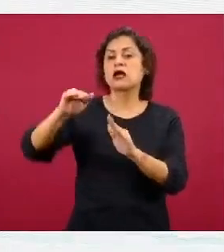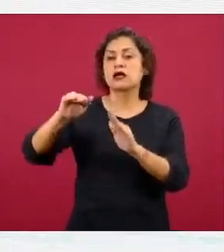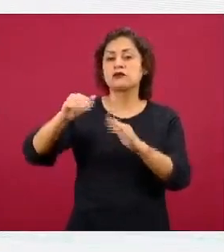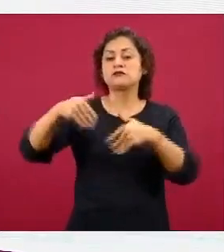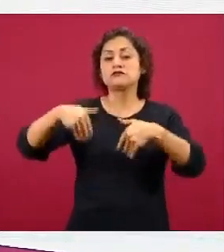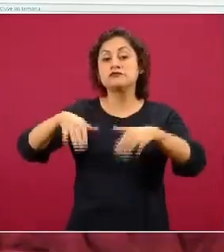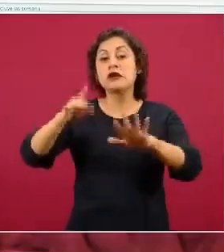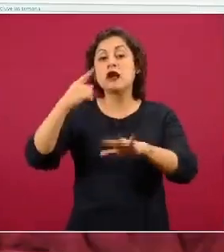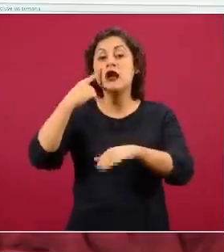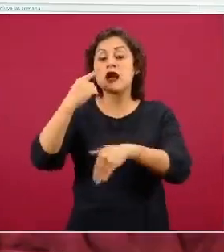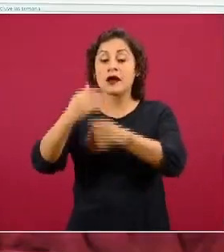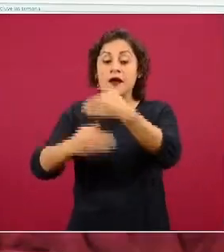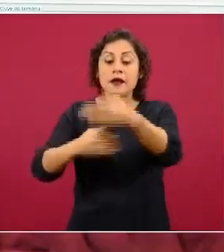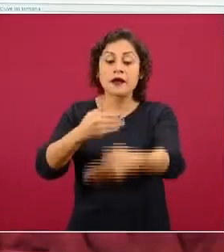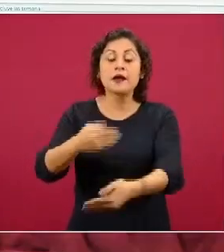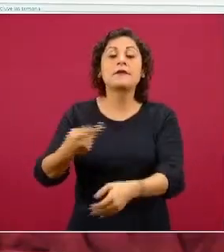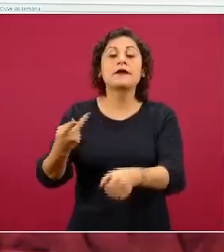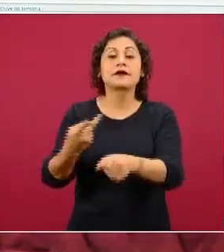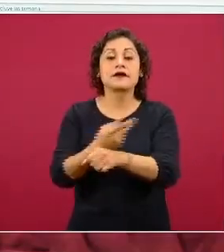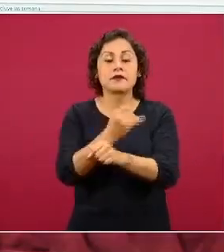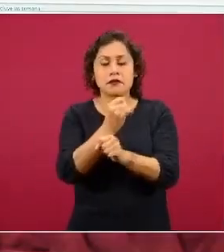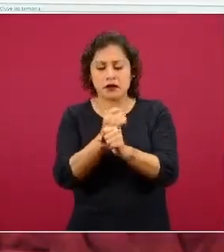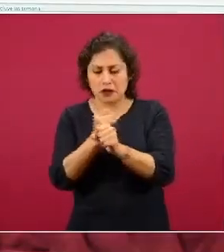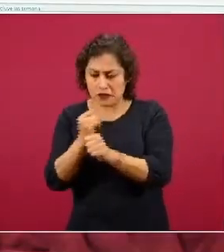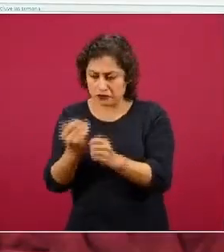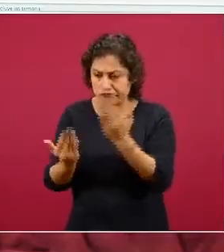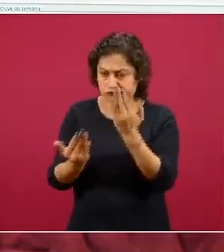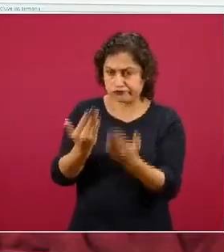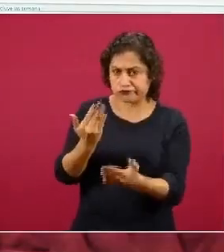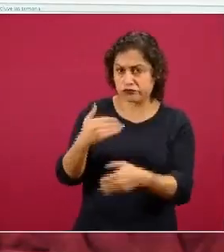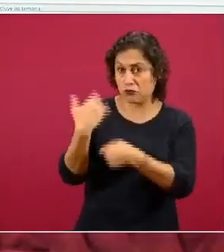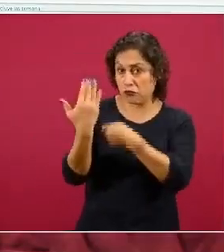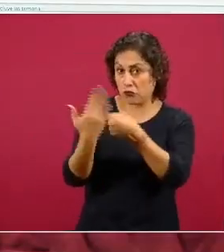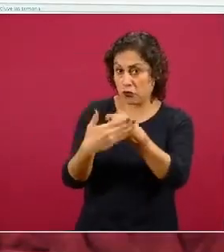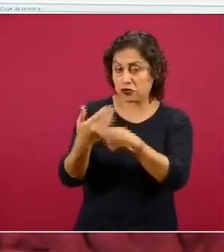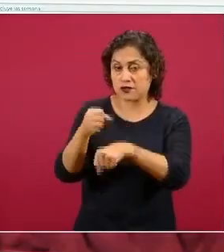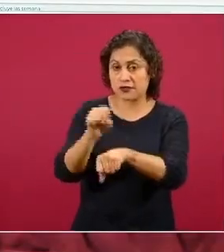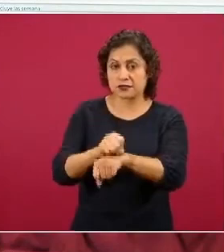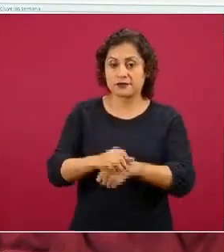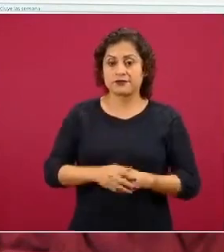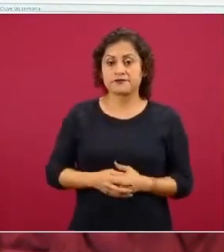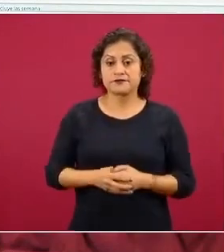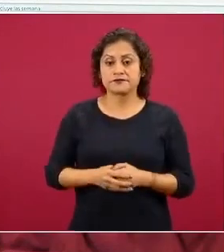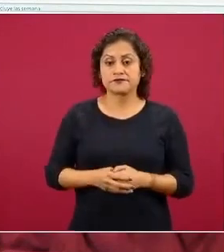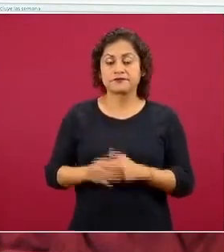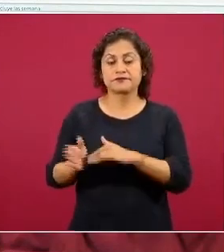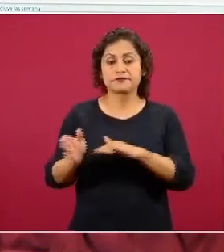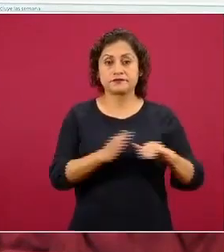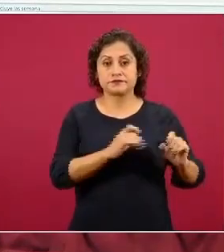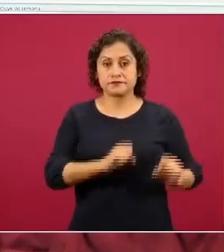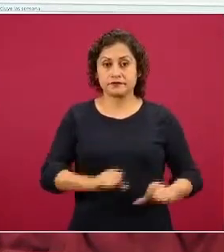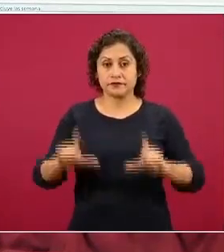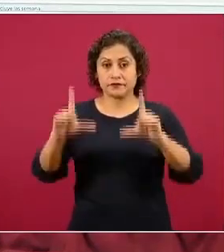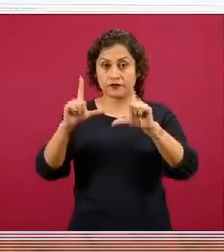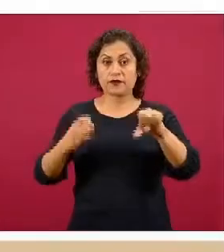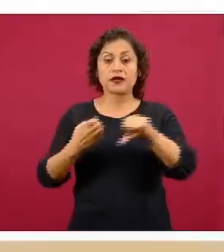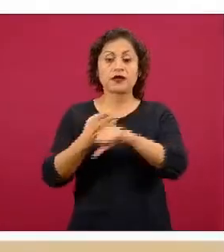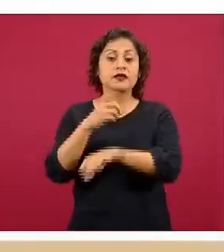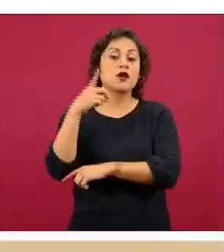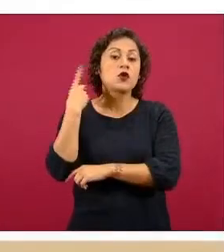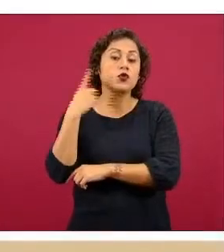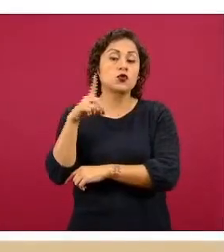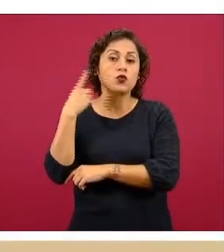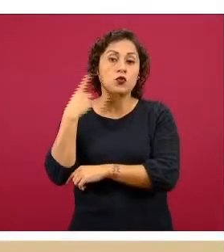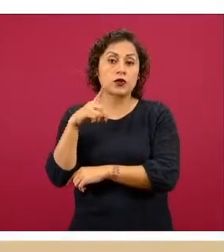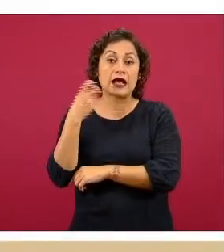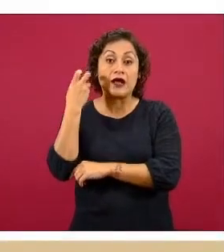a ver exactamente qué quiere decir esta tendencia para las próximas semanas que publiquemos. La siguiente, por favor. El caso de Durango ha